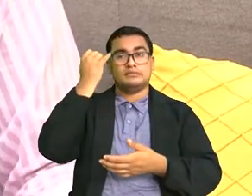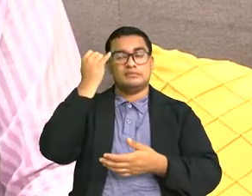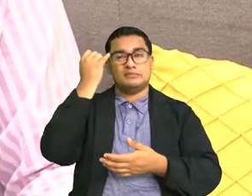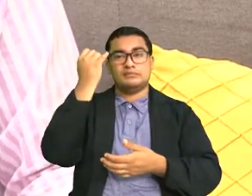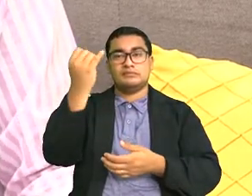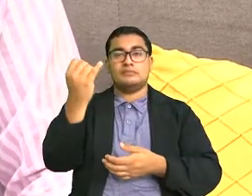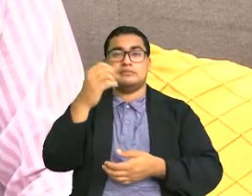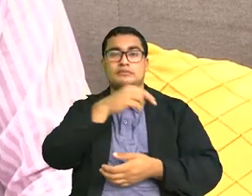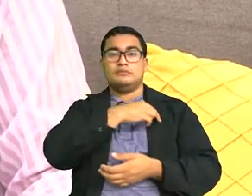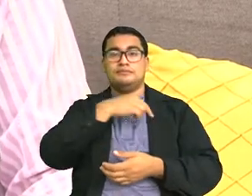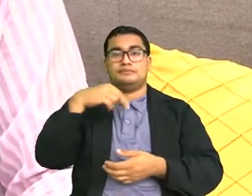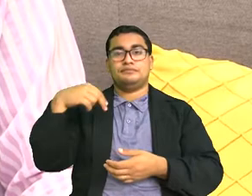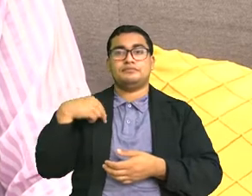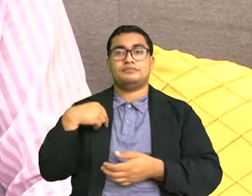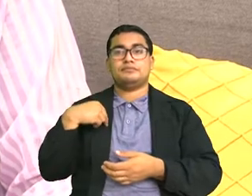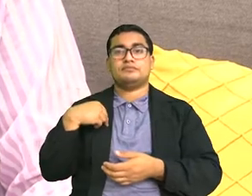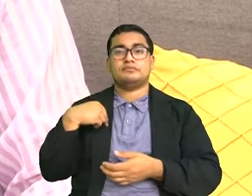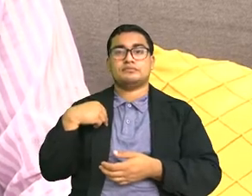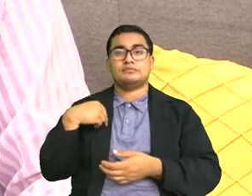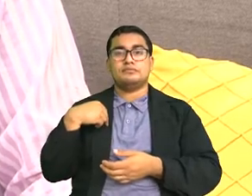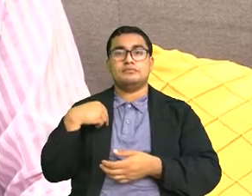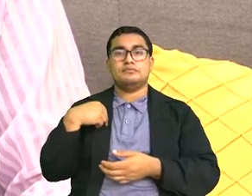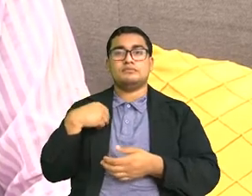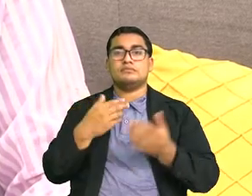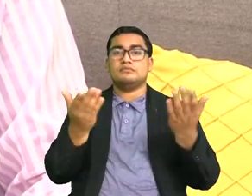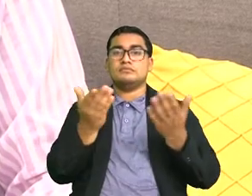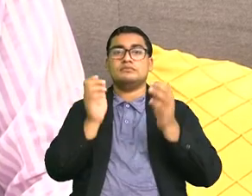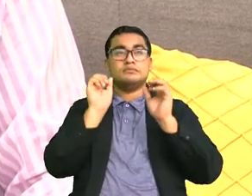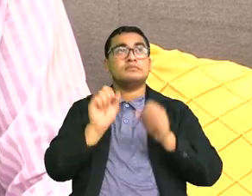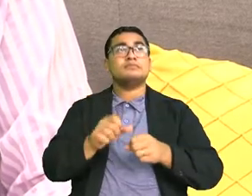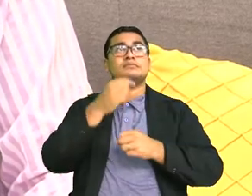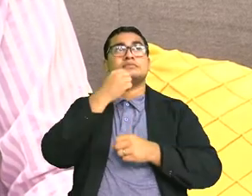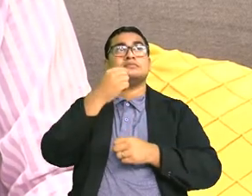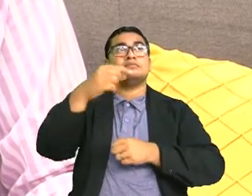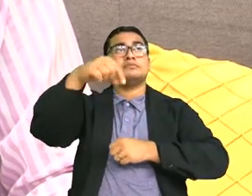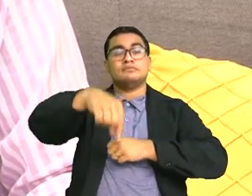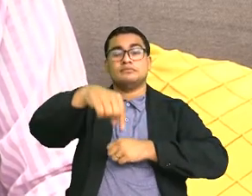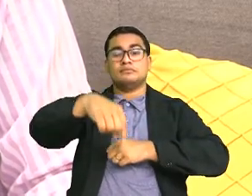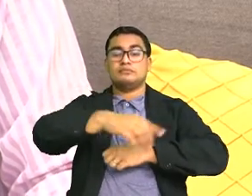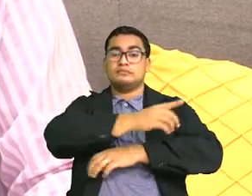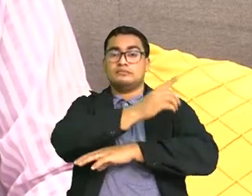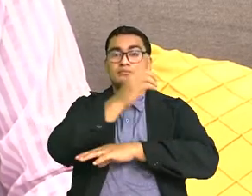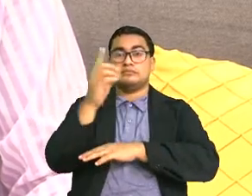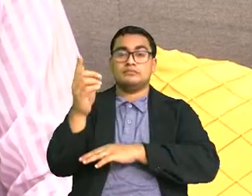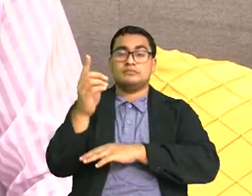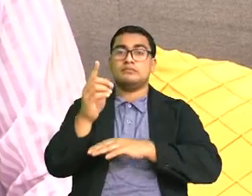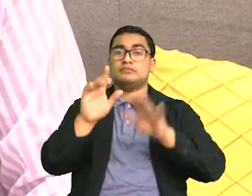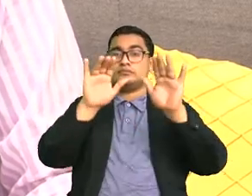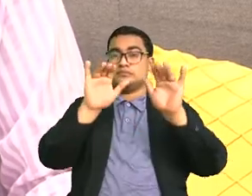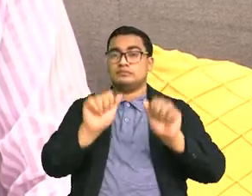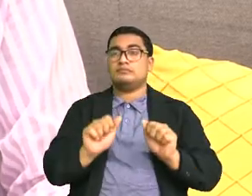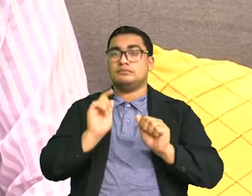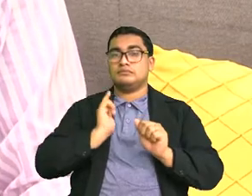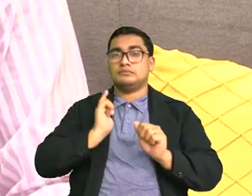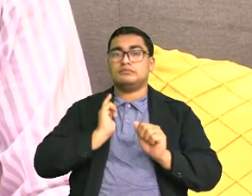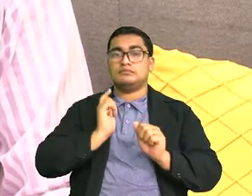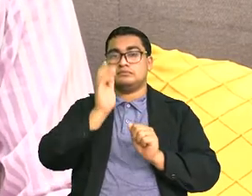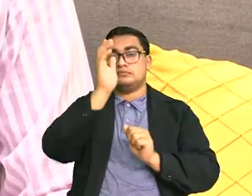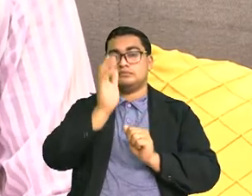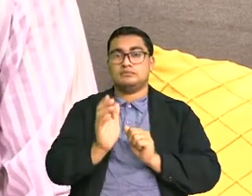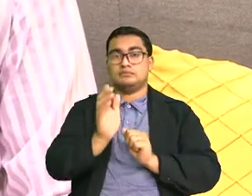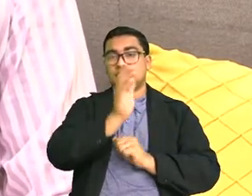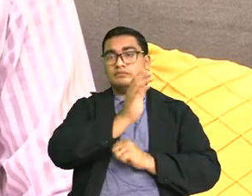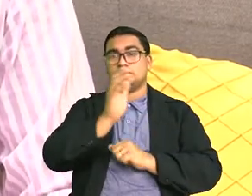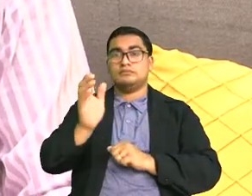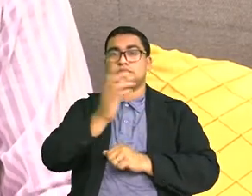nosotros el hecho mismo de poder decir que hoy hemos gozado con la bendición de días hemos basado mucho y